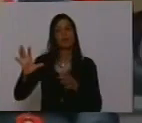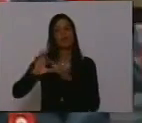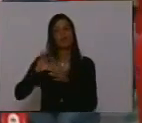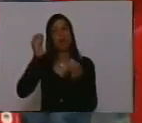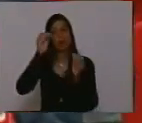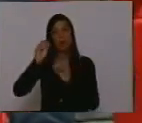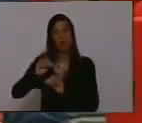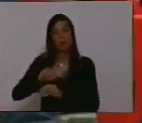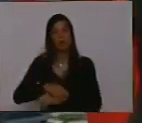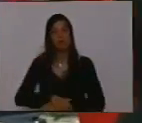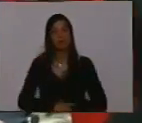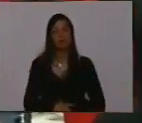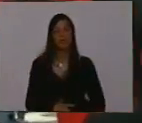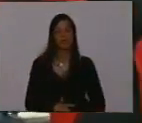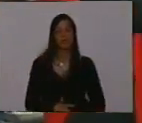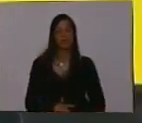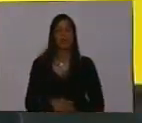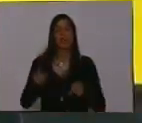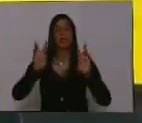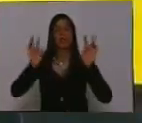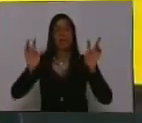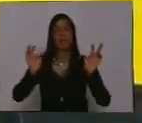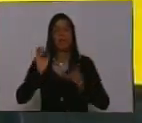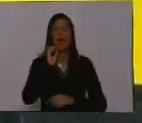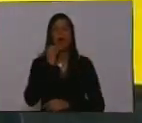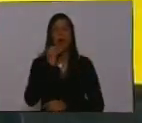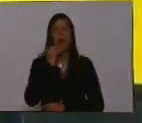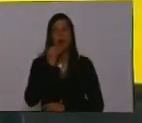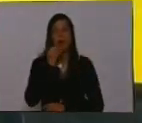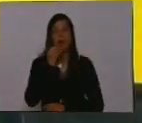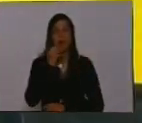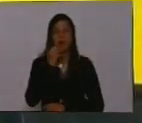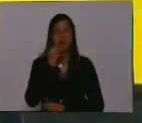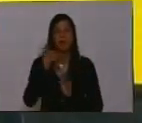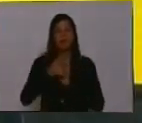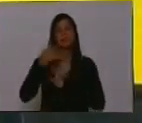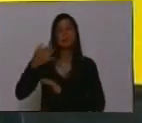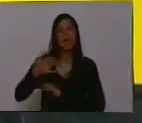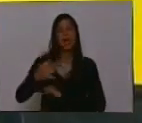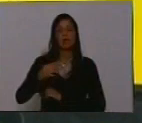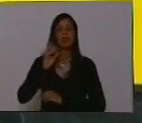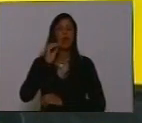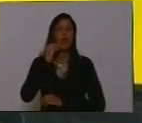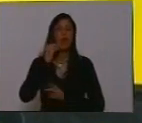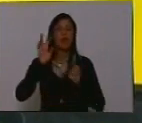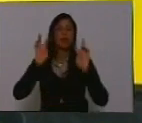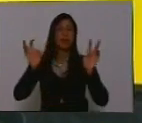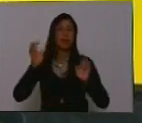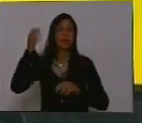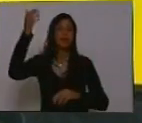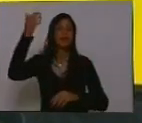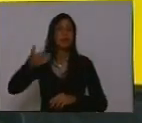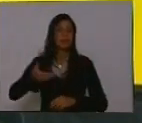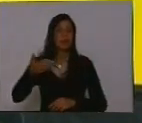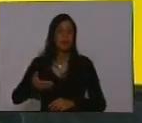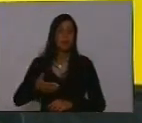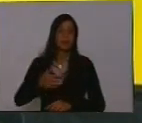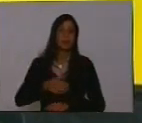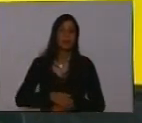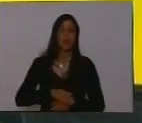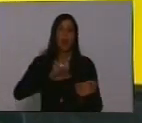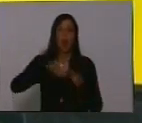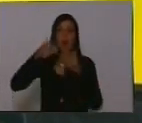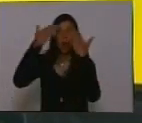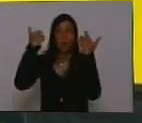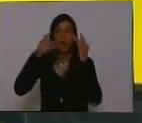del capítulo de la juventud sin mencionar los derechos de la juventud es imposible. Y